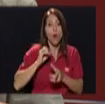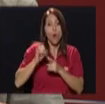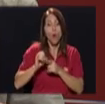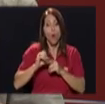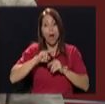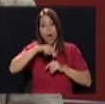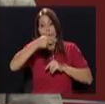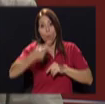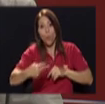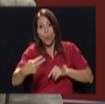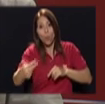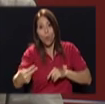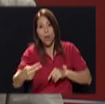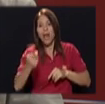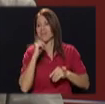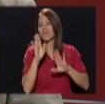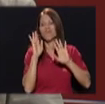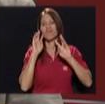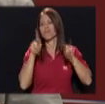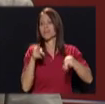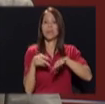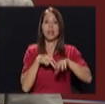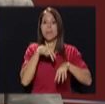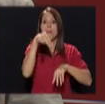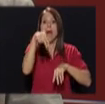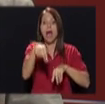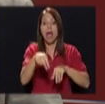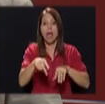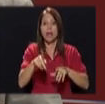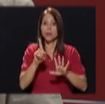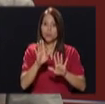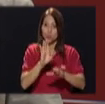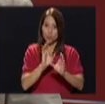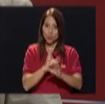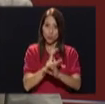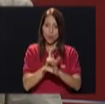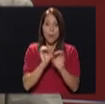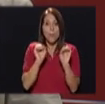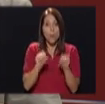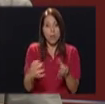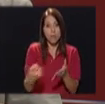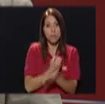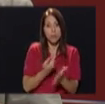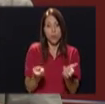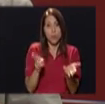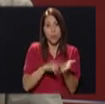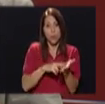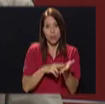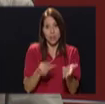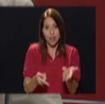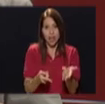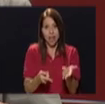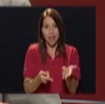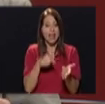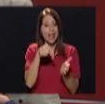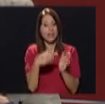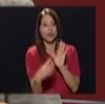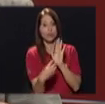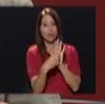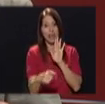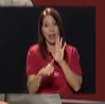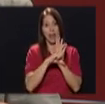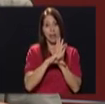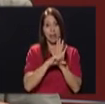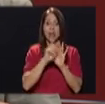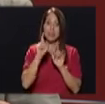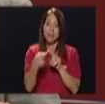esas personas ya podrían estar haciéndose acreedoras a multas que están contempladas dentro de la ley de vida silvestre y que de pronto va a ser el